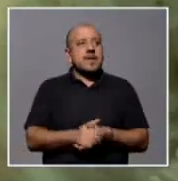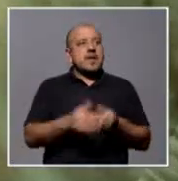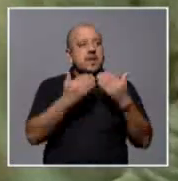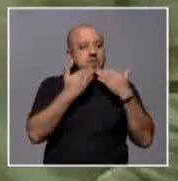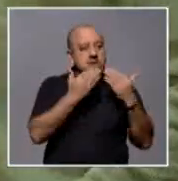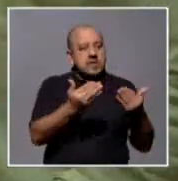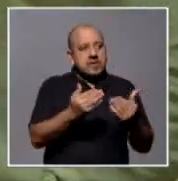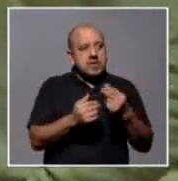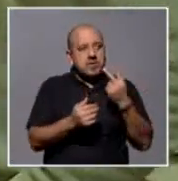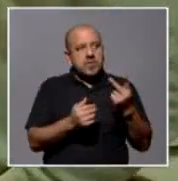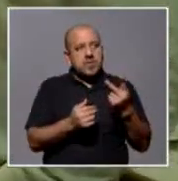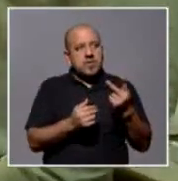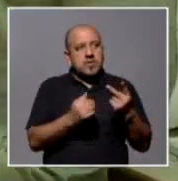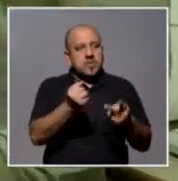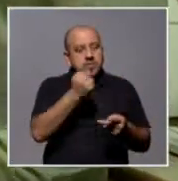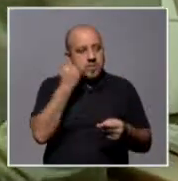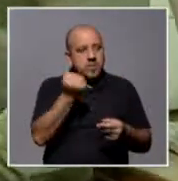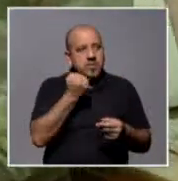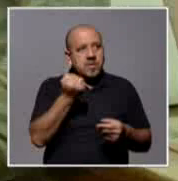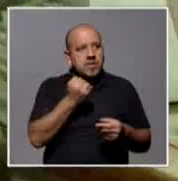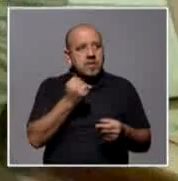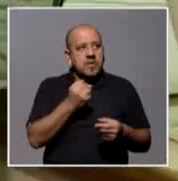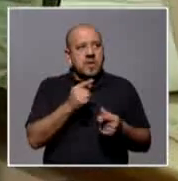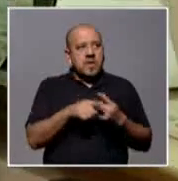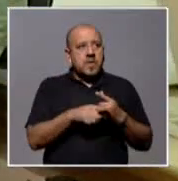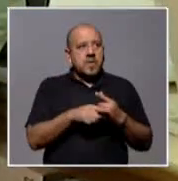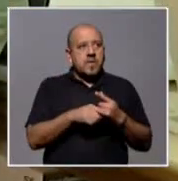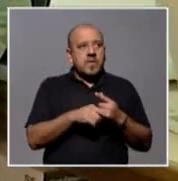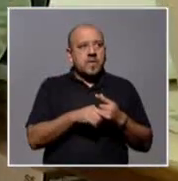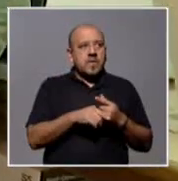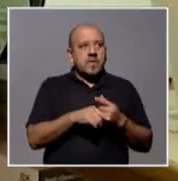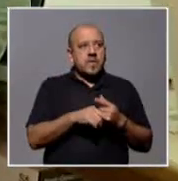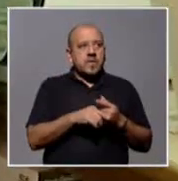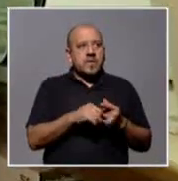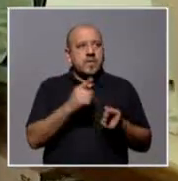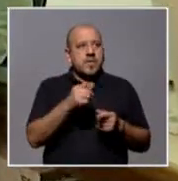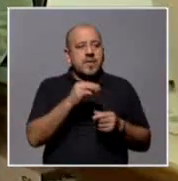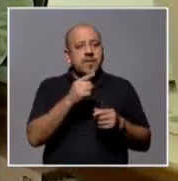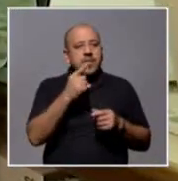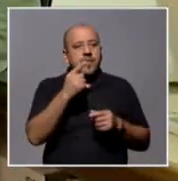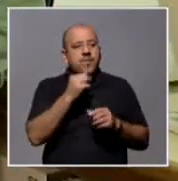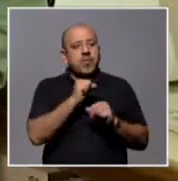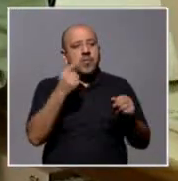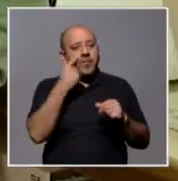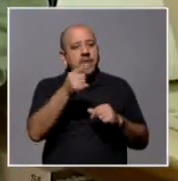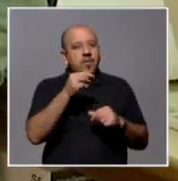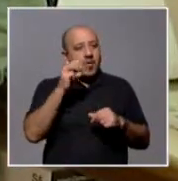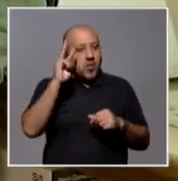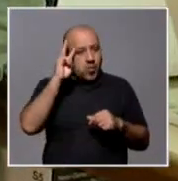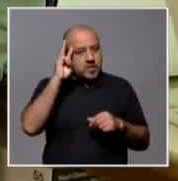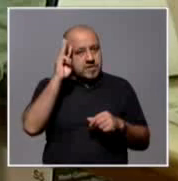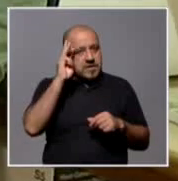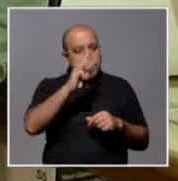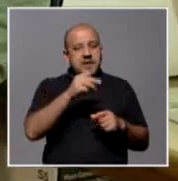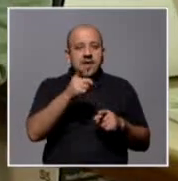ambos y para cerrar algo muy importante, podemos ahora, traje un whiskycito, poner a correr allá adentro unas células y levantar